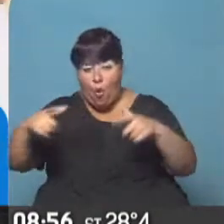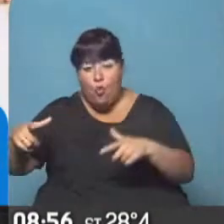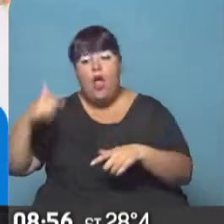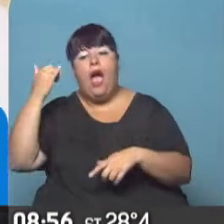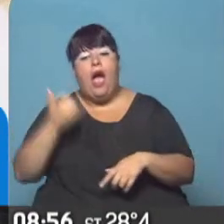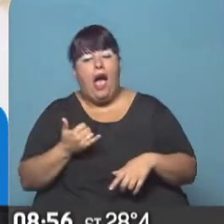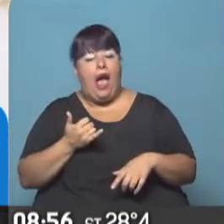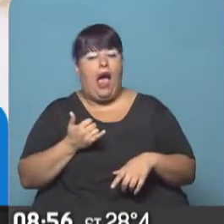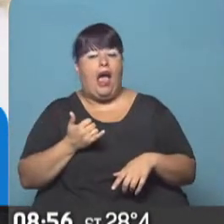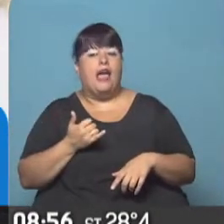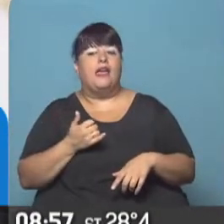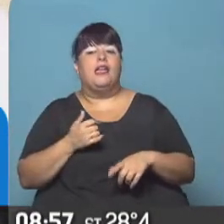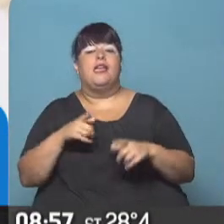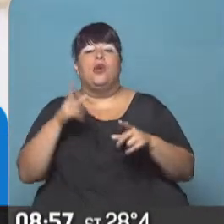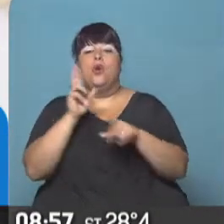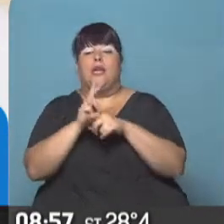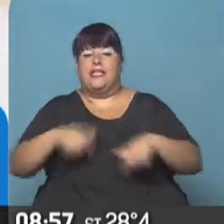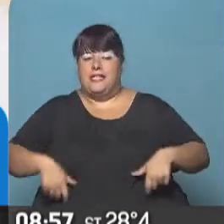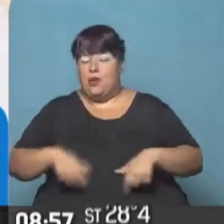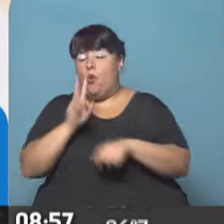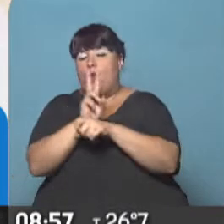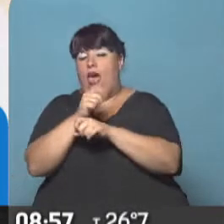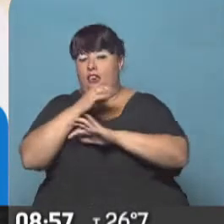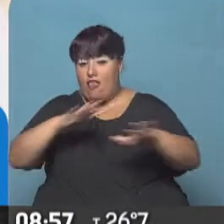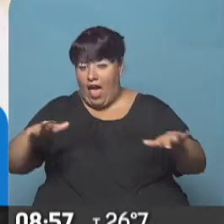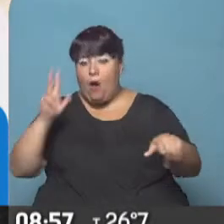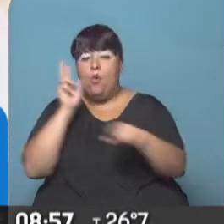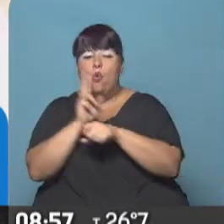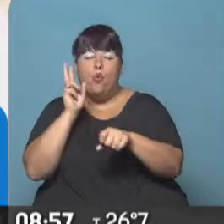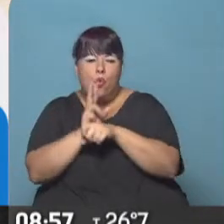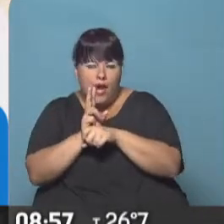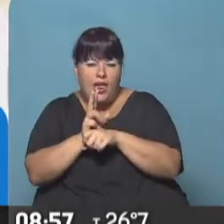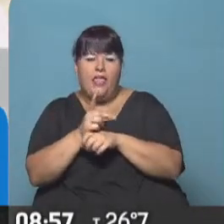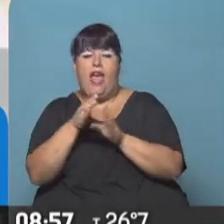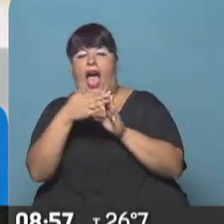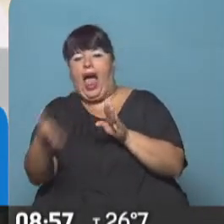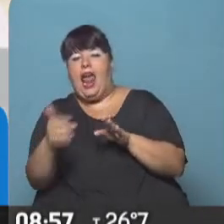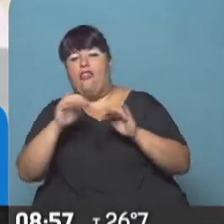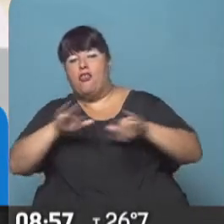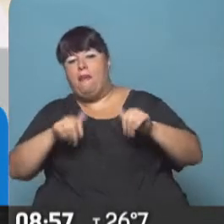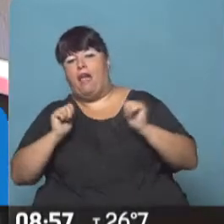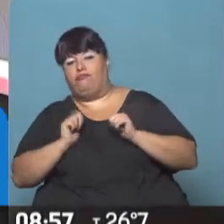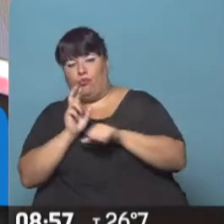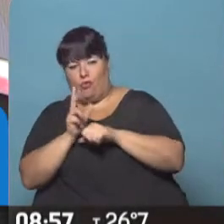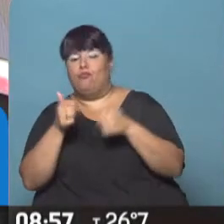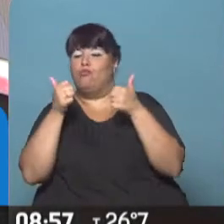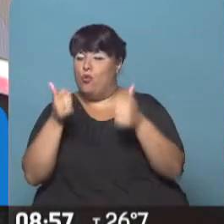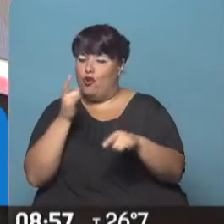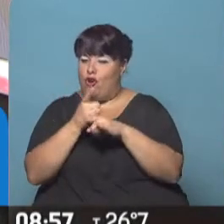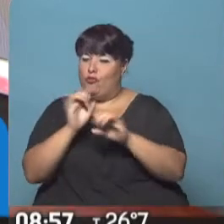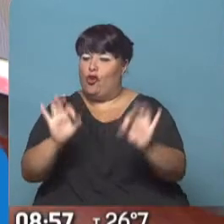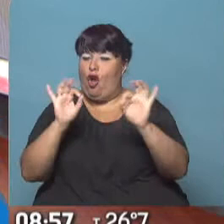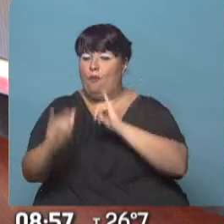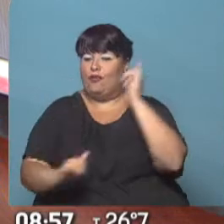cuentan con un salvavidas con un guardavidas que nos está cuidando ahí al costadito de la playa ella mira como siempre muy